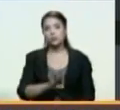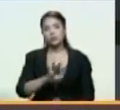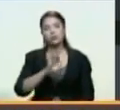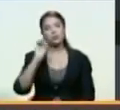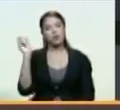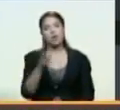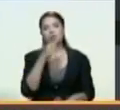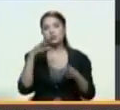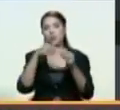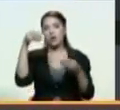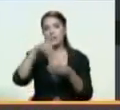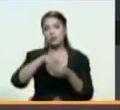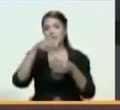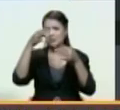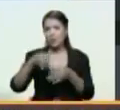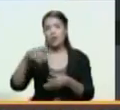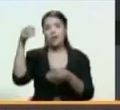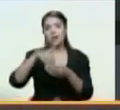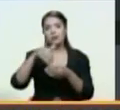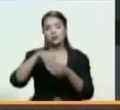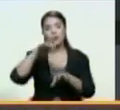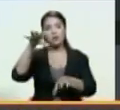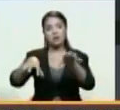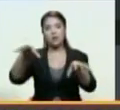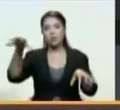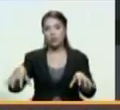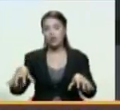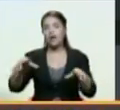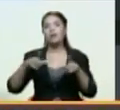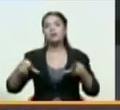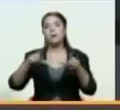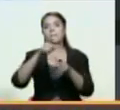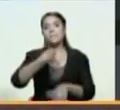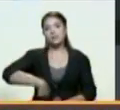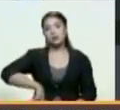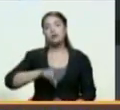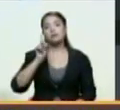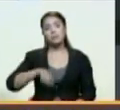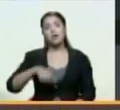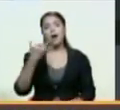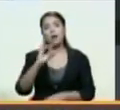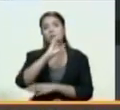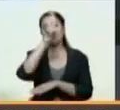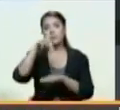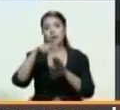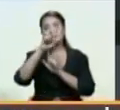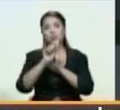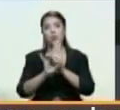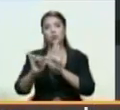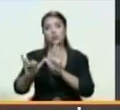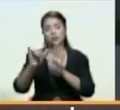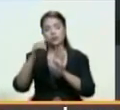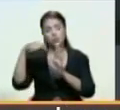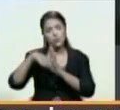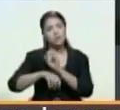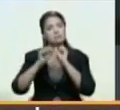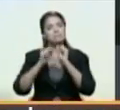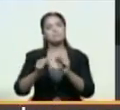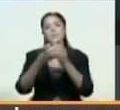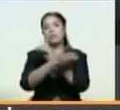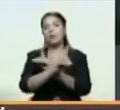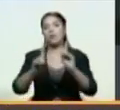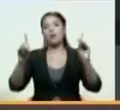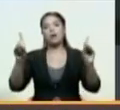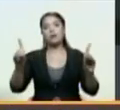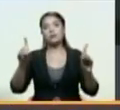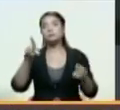padrón electoral. Vamos a elecciones regionales, locales, presidenciales, y tenemos una Asamblea Nacional Constituyente profundamente democrática